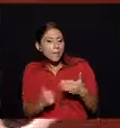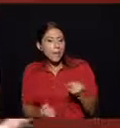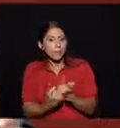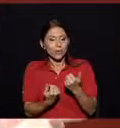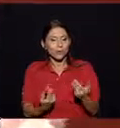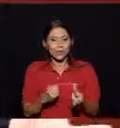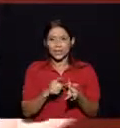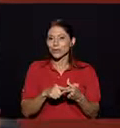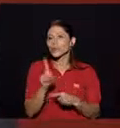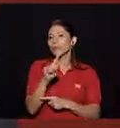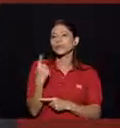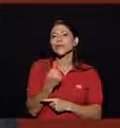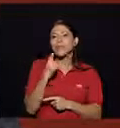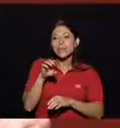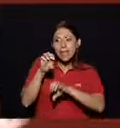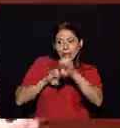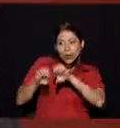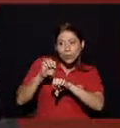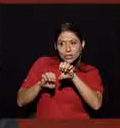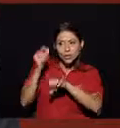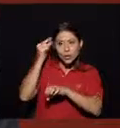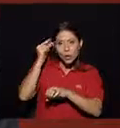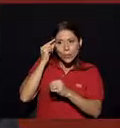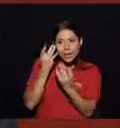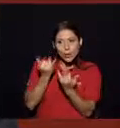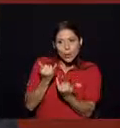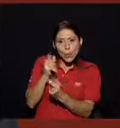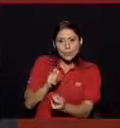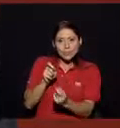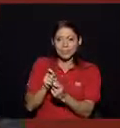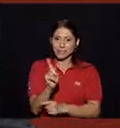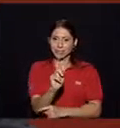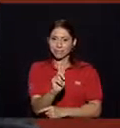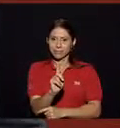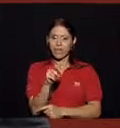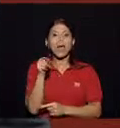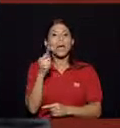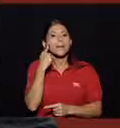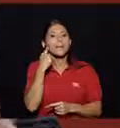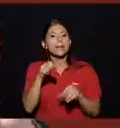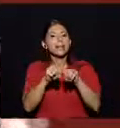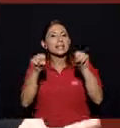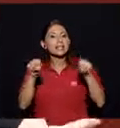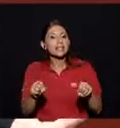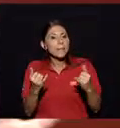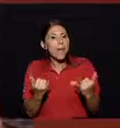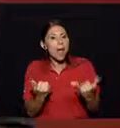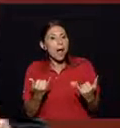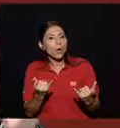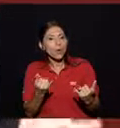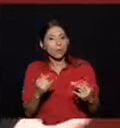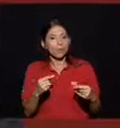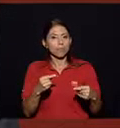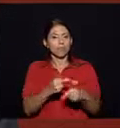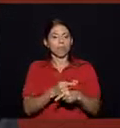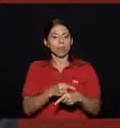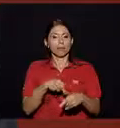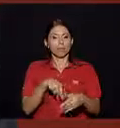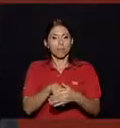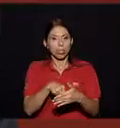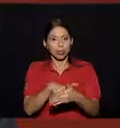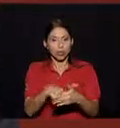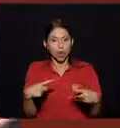lectura un poco más grande que esa evaluación de gobierno específica, sino más bien de cómo el sistema está en una situación de